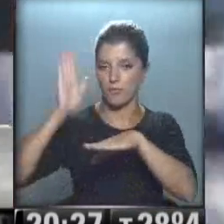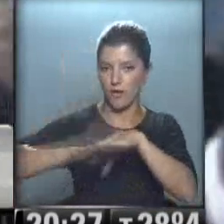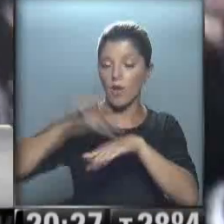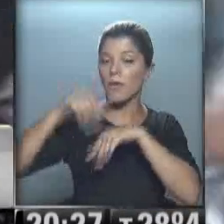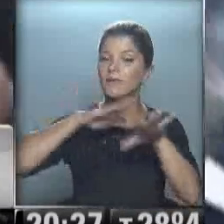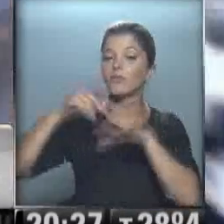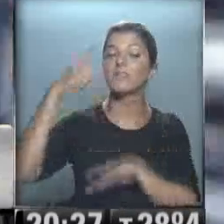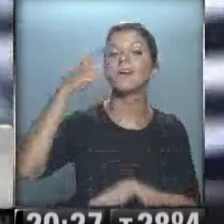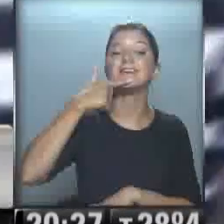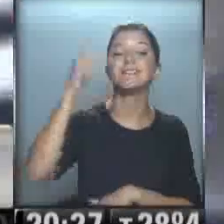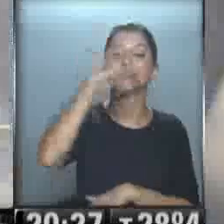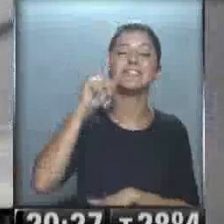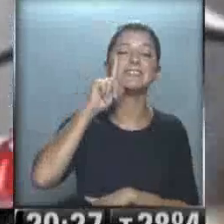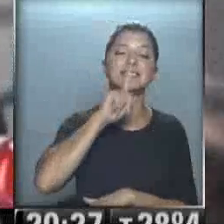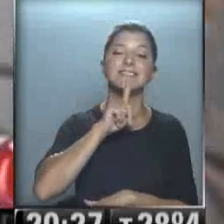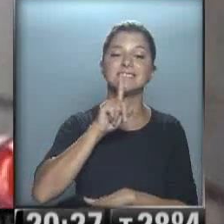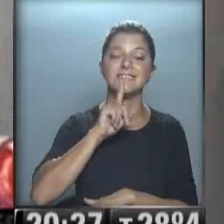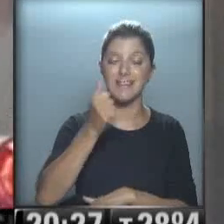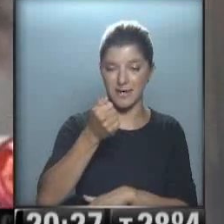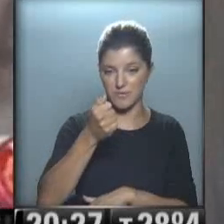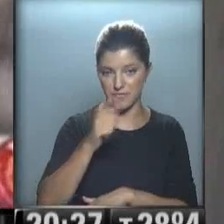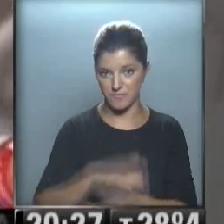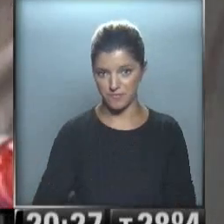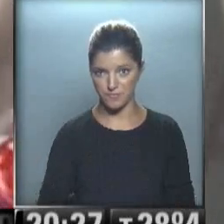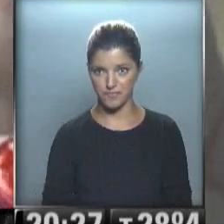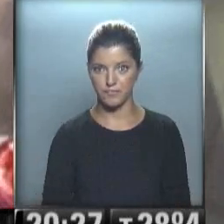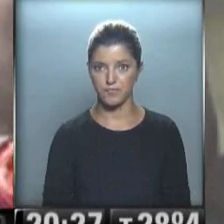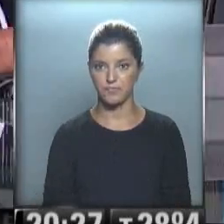chiitas libaneses en Siria.